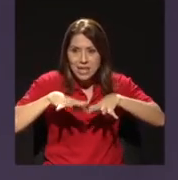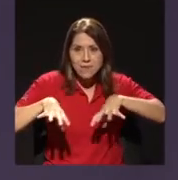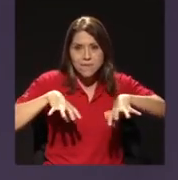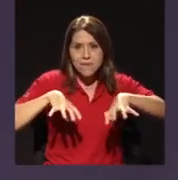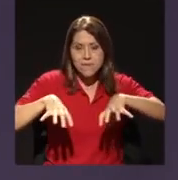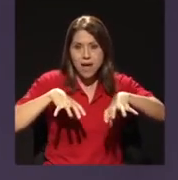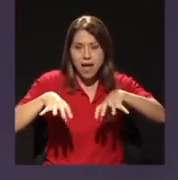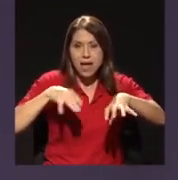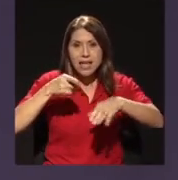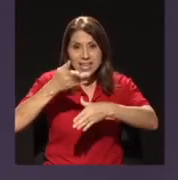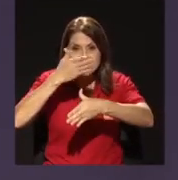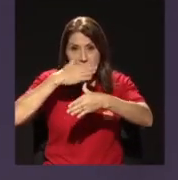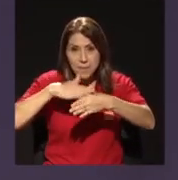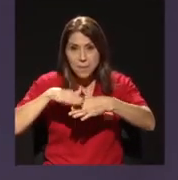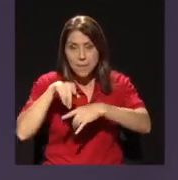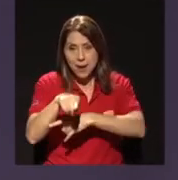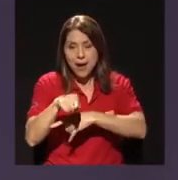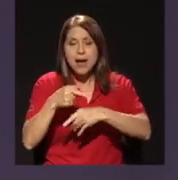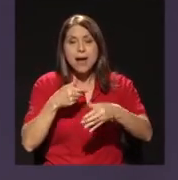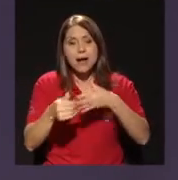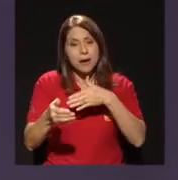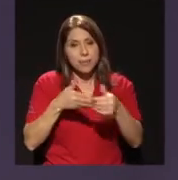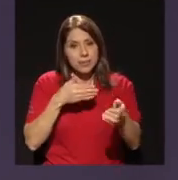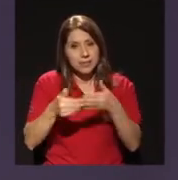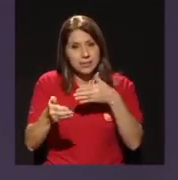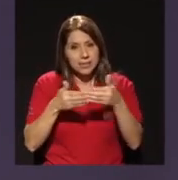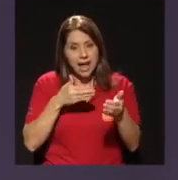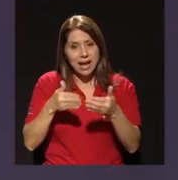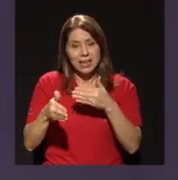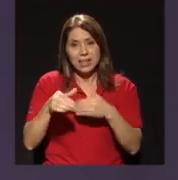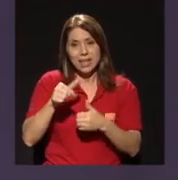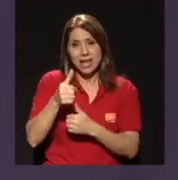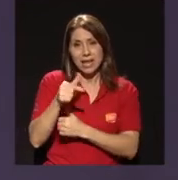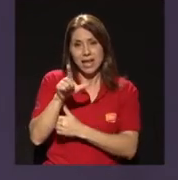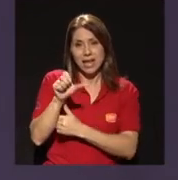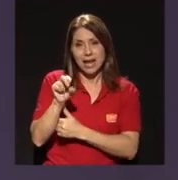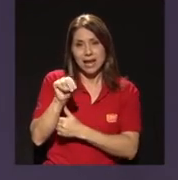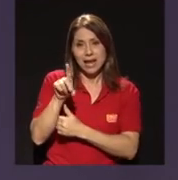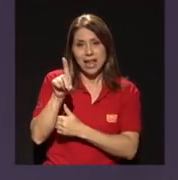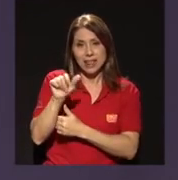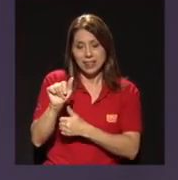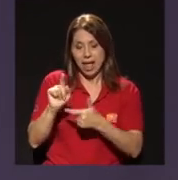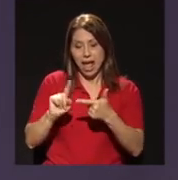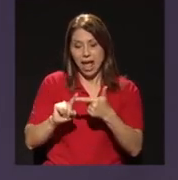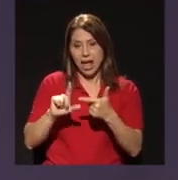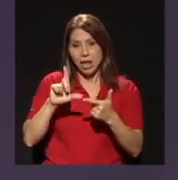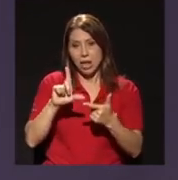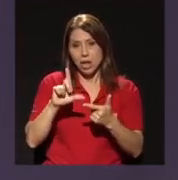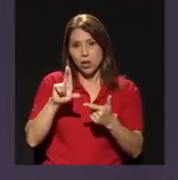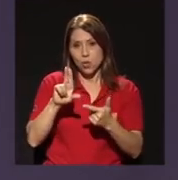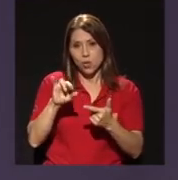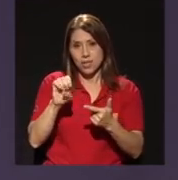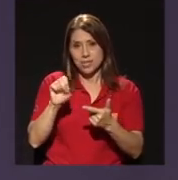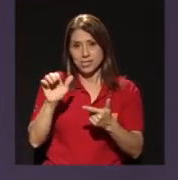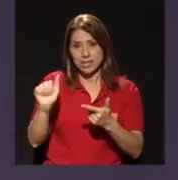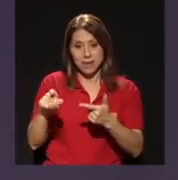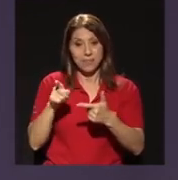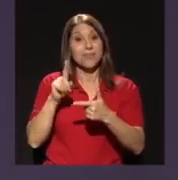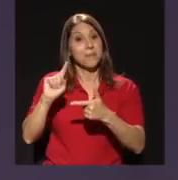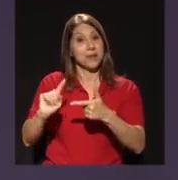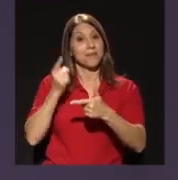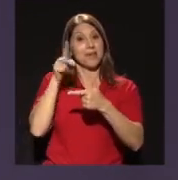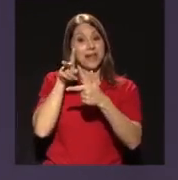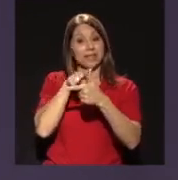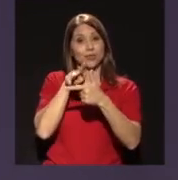parte ya, a pesar de que Glenda y Luisa fueron las primeras mujeres de que abrieron ese portillo para